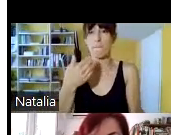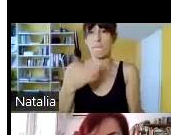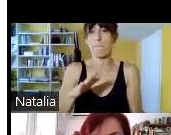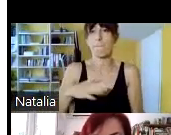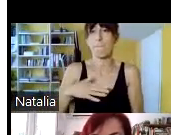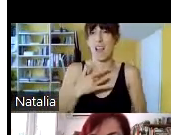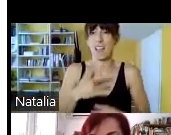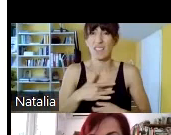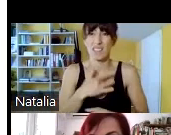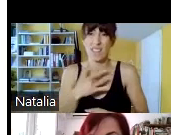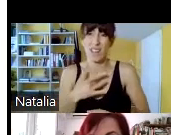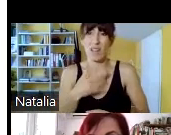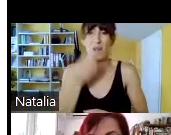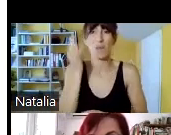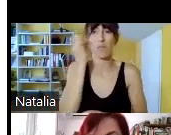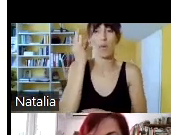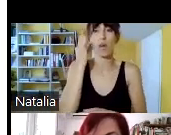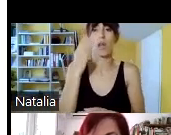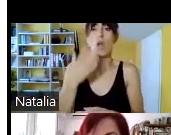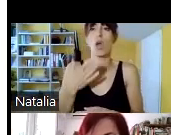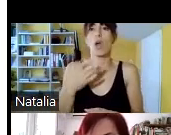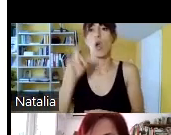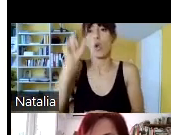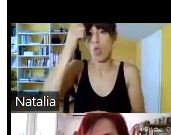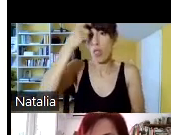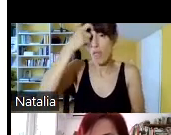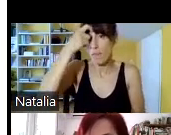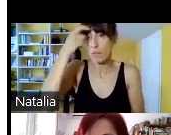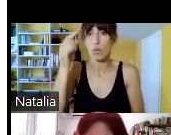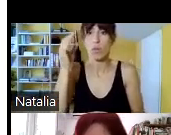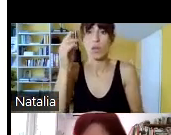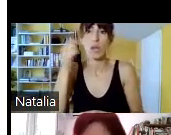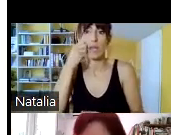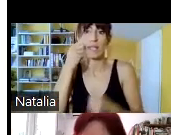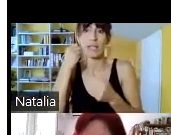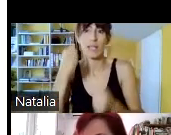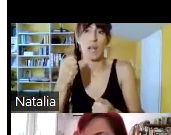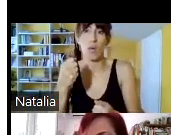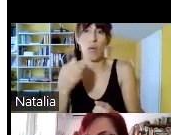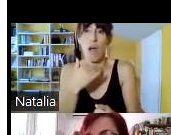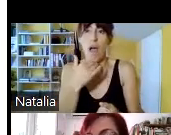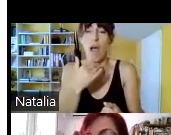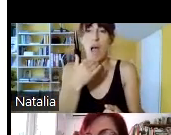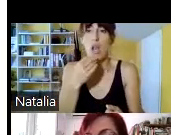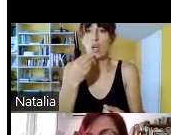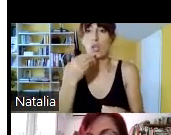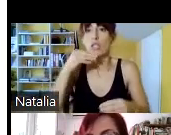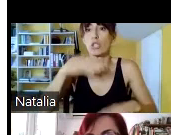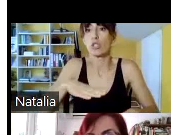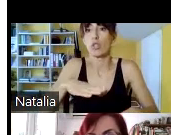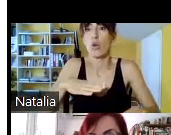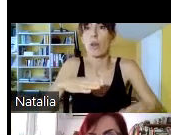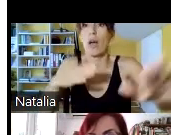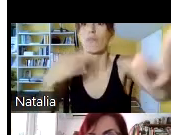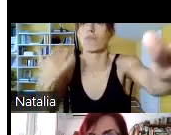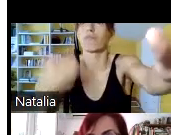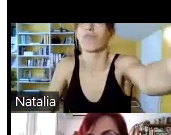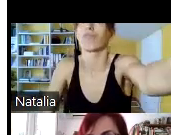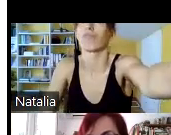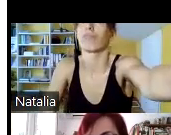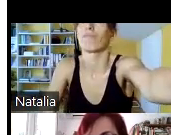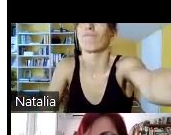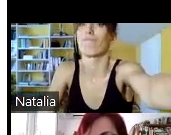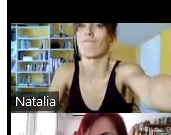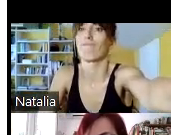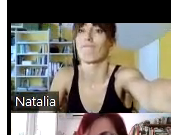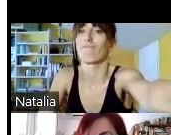el concepto de salud es una cosa históricamente sanitariamente determinada, ¿no? Y cómo en realidad